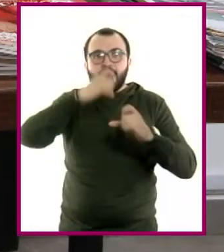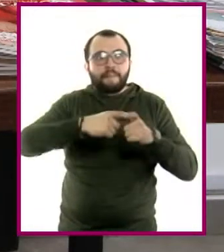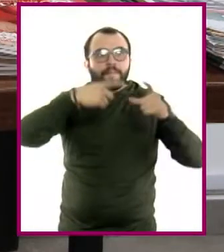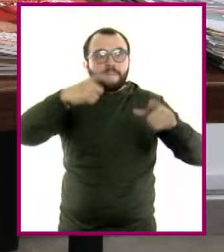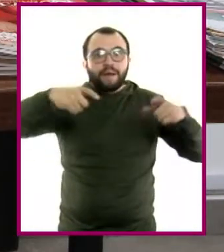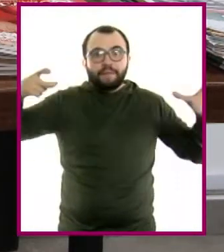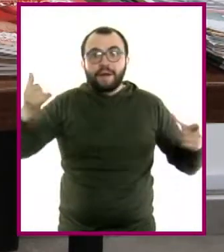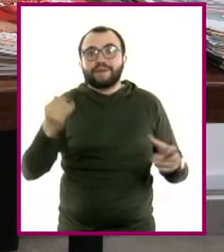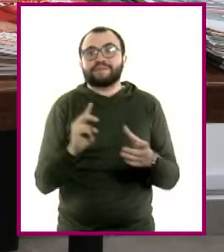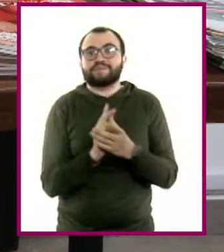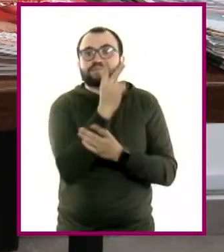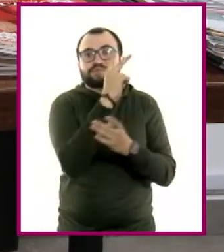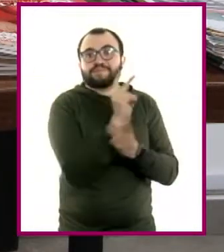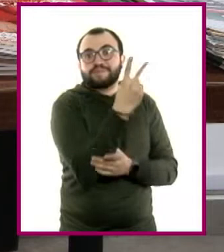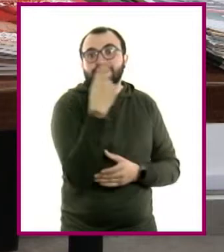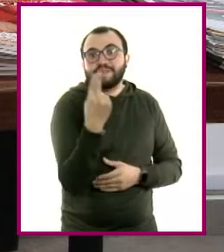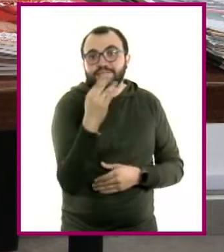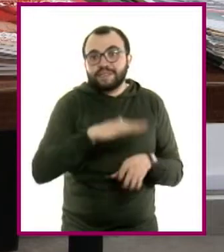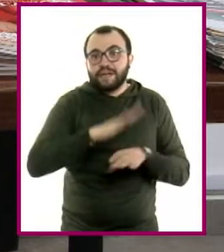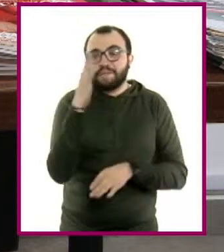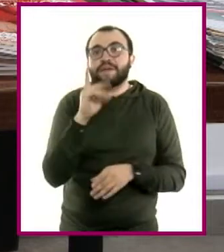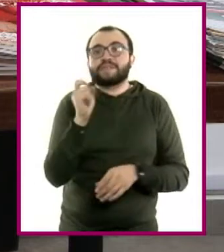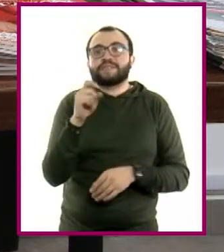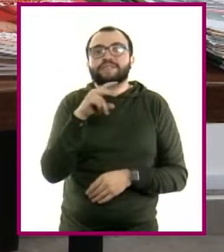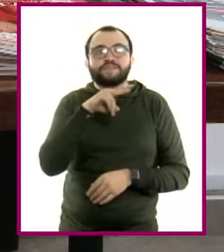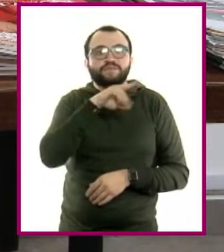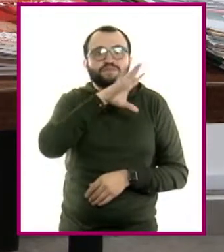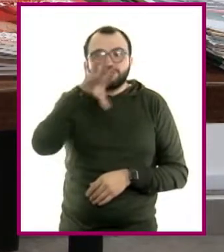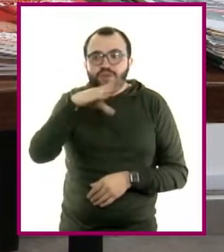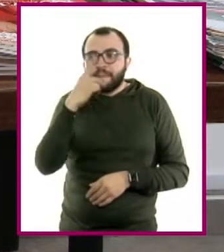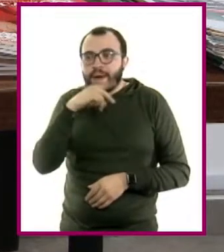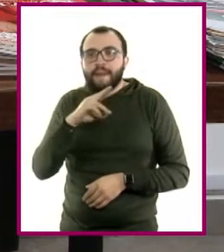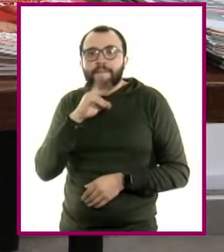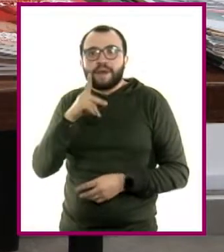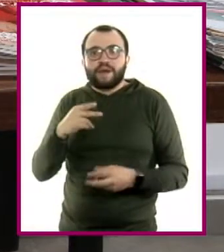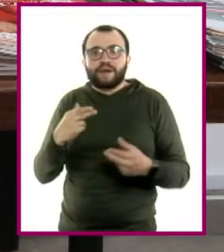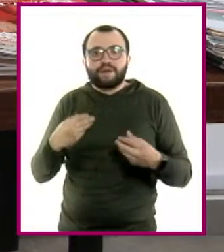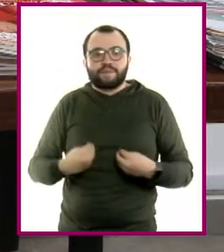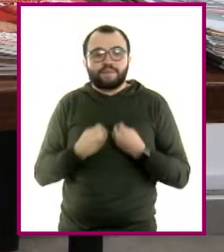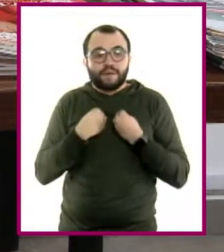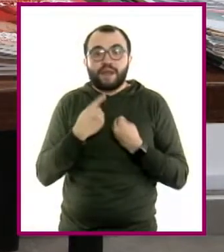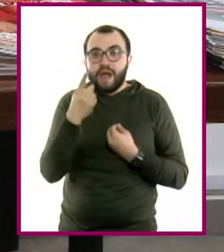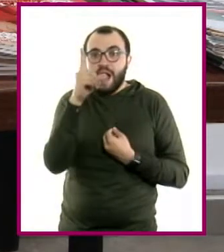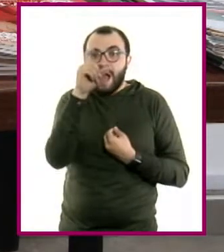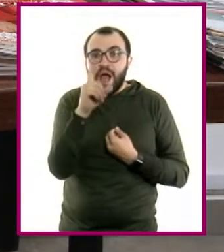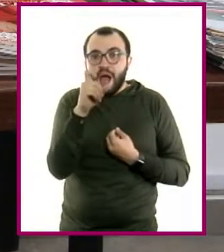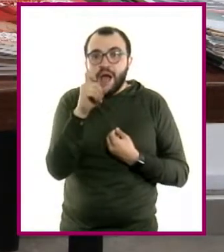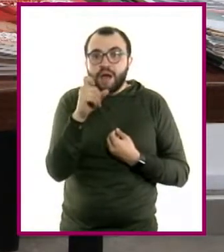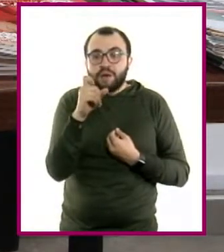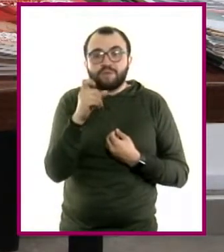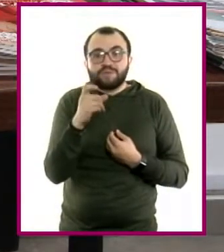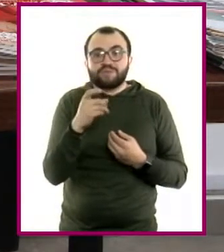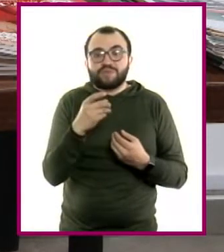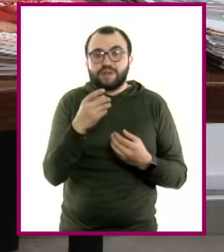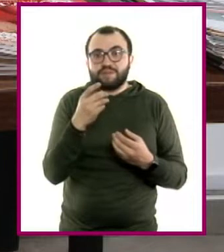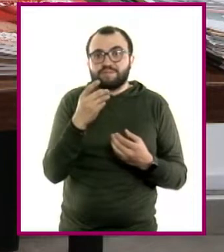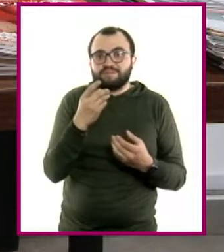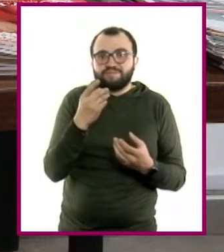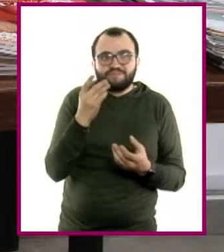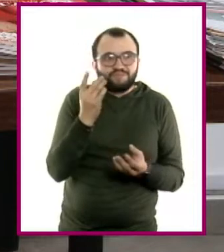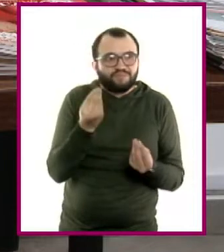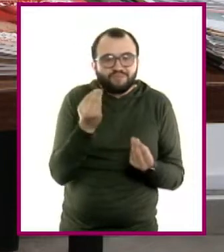agricultura, junto con la búsqueda de mejorar el nivel de vida, han hecho que el agua se convierta en un recurso muy frágil.